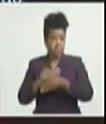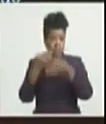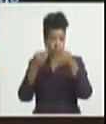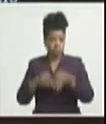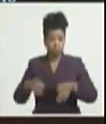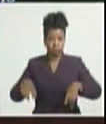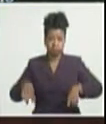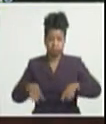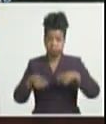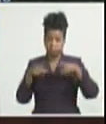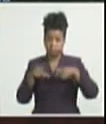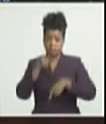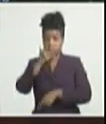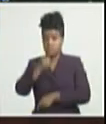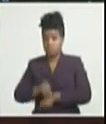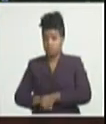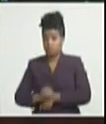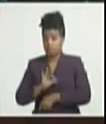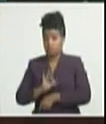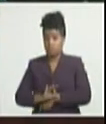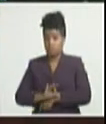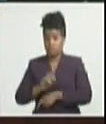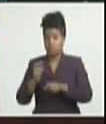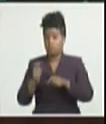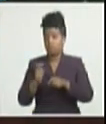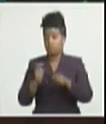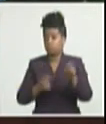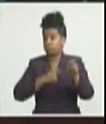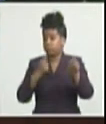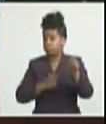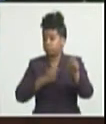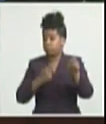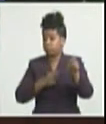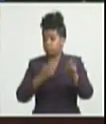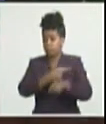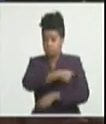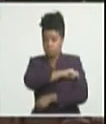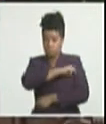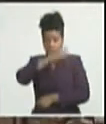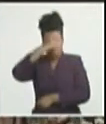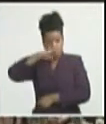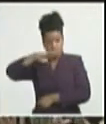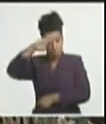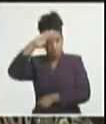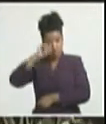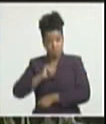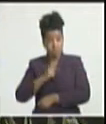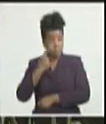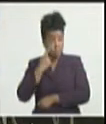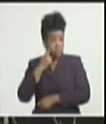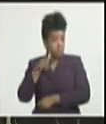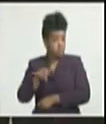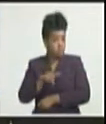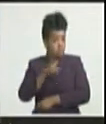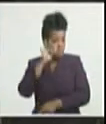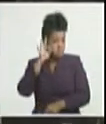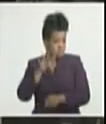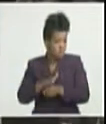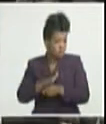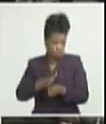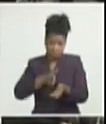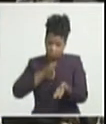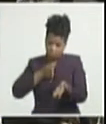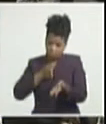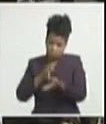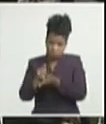aniversario 60 de la victoria del pueblo cubano sobre la invasión mercenaria por Playa Girón y marca la ruta de la continuidad histórica de la